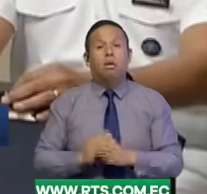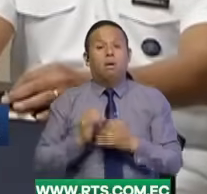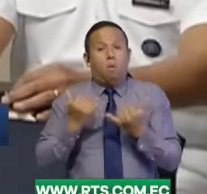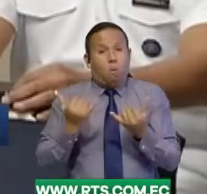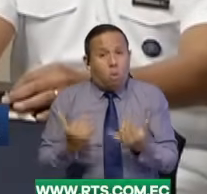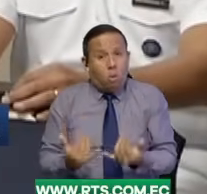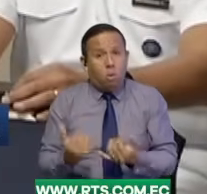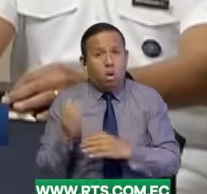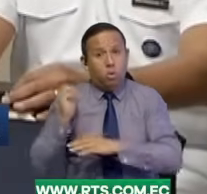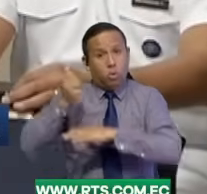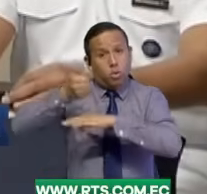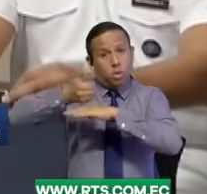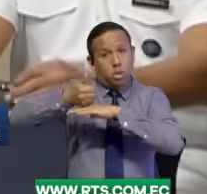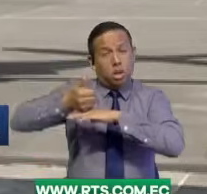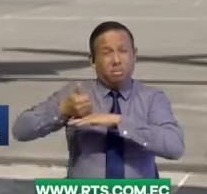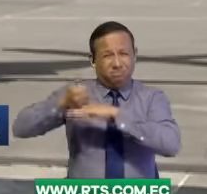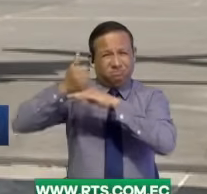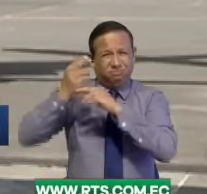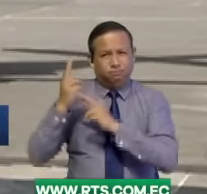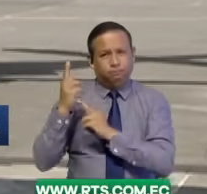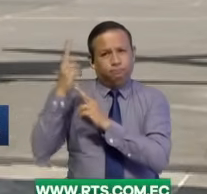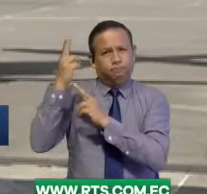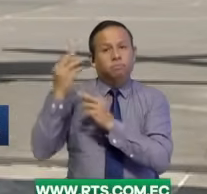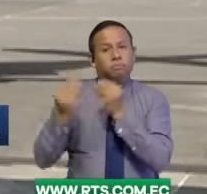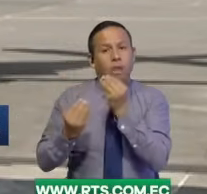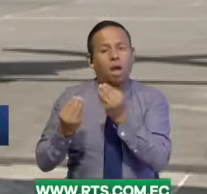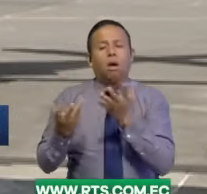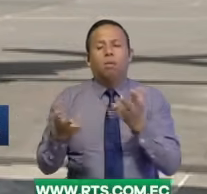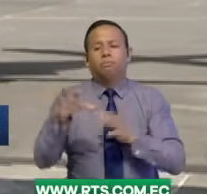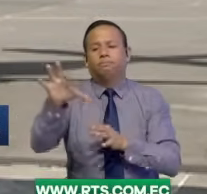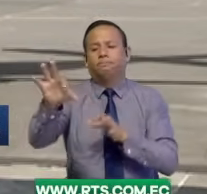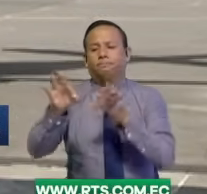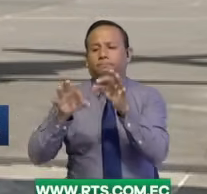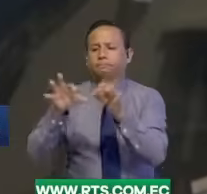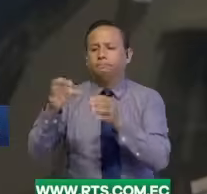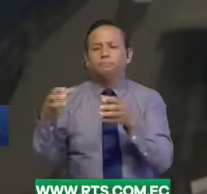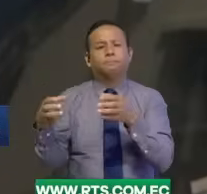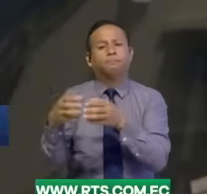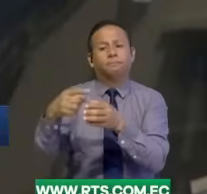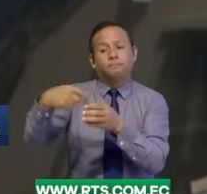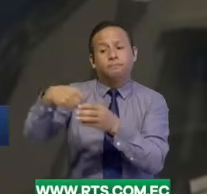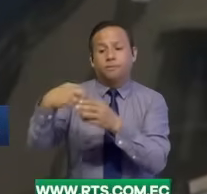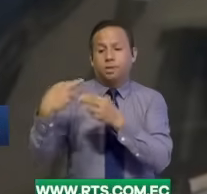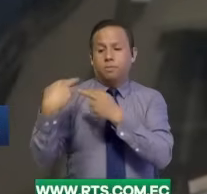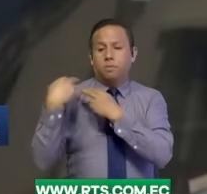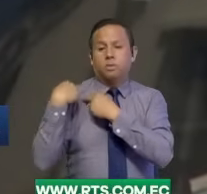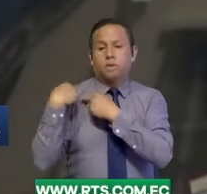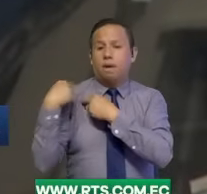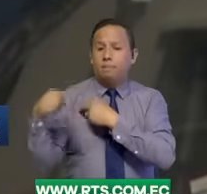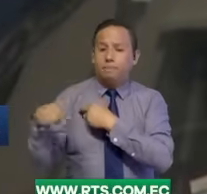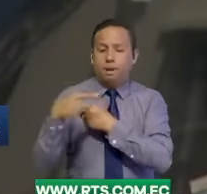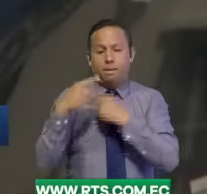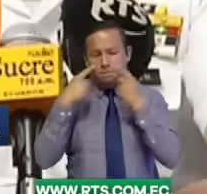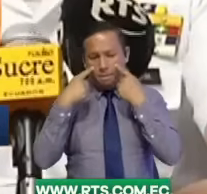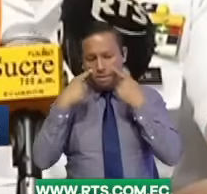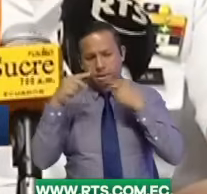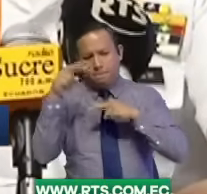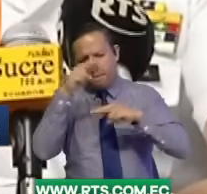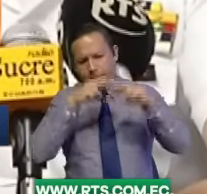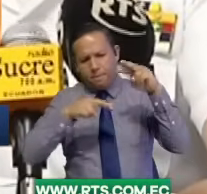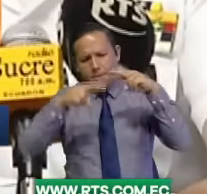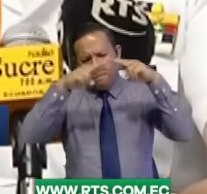general señaló la conformación de una comisión especializada para determinar las causas reales del suceso.